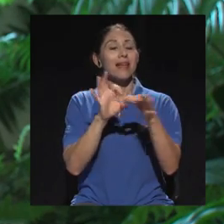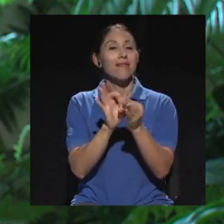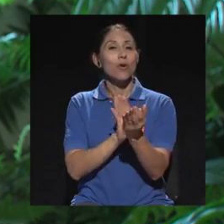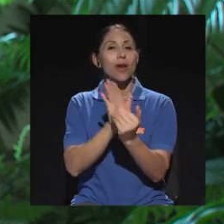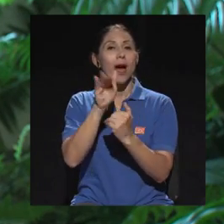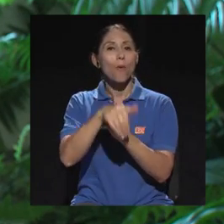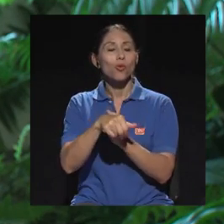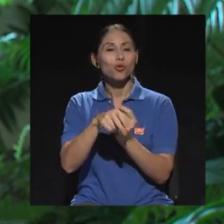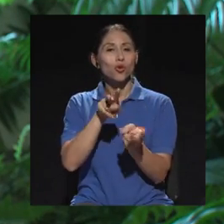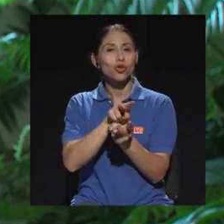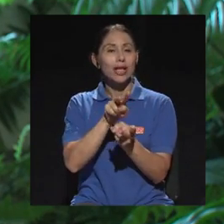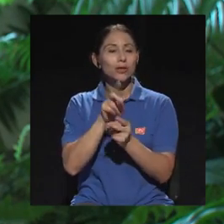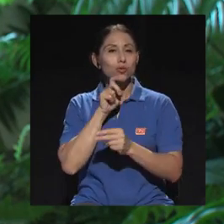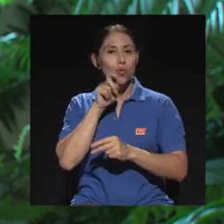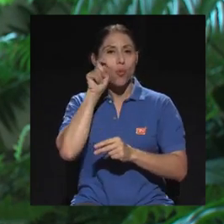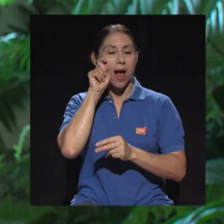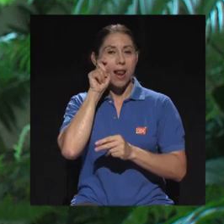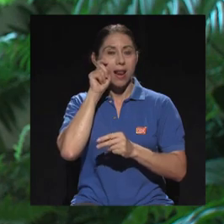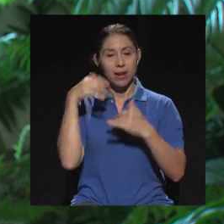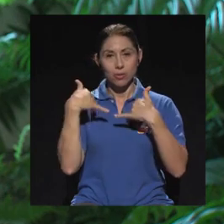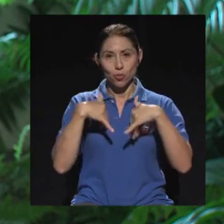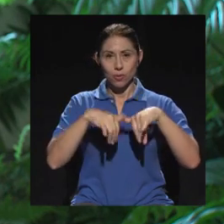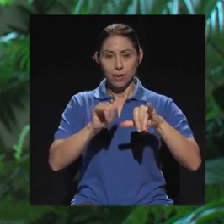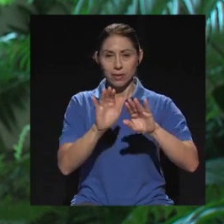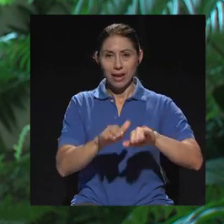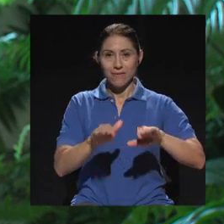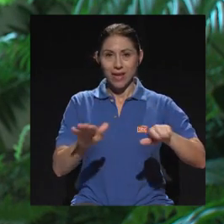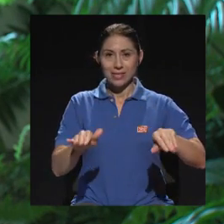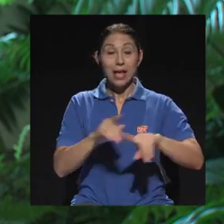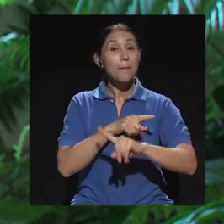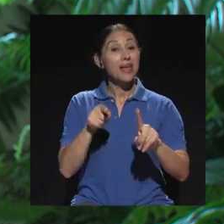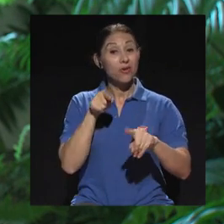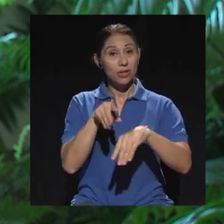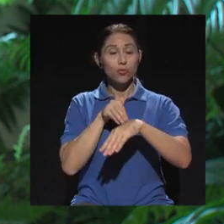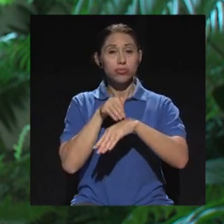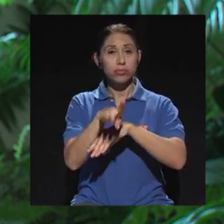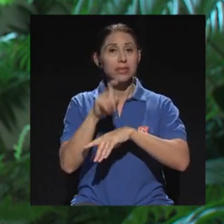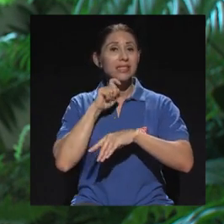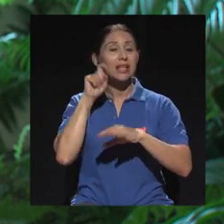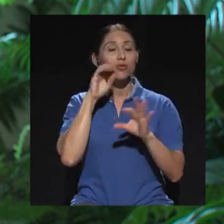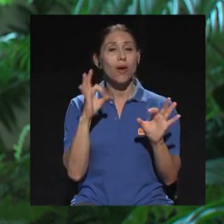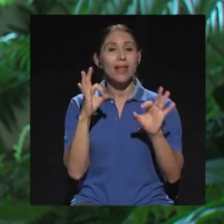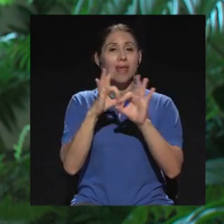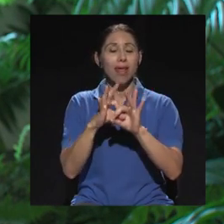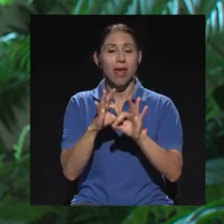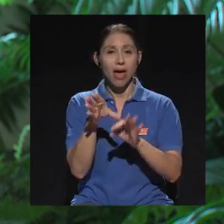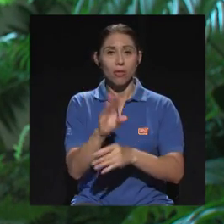la infancia, pero que por supuesto que tiene implicaciones en la sexualidad adolescente.